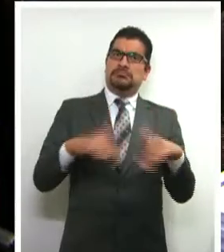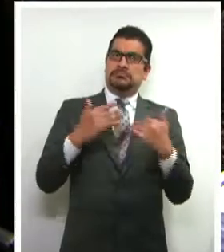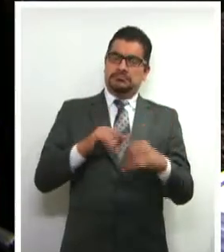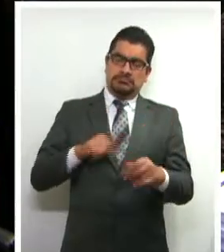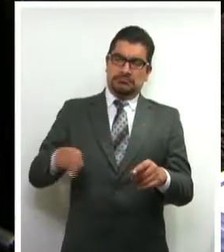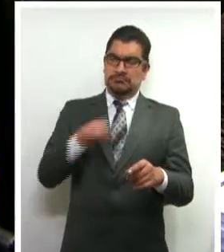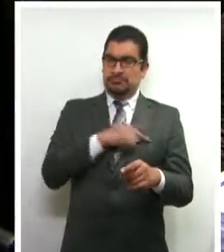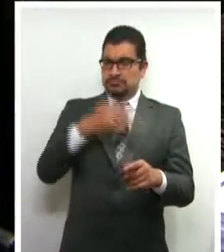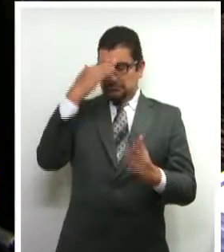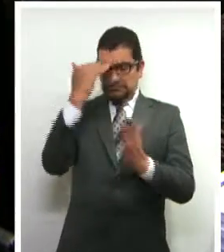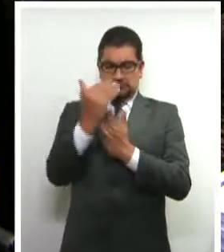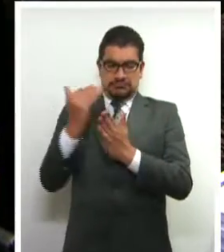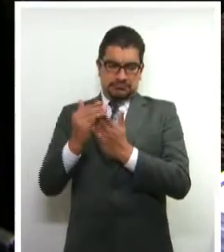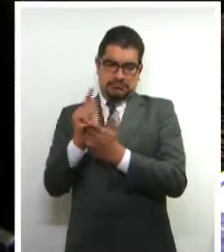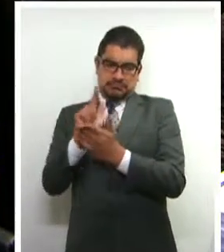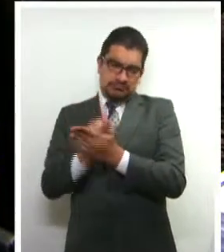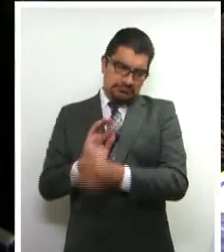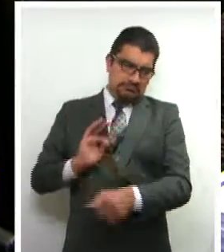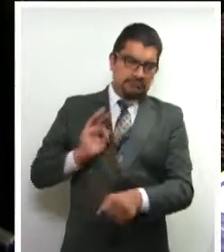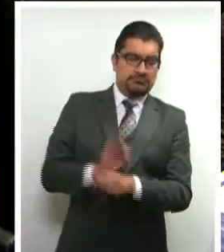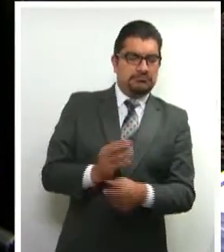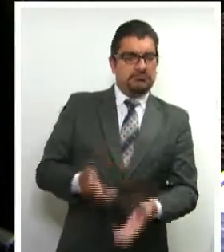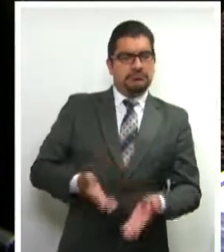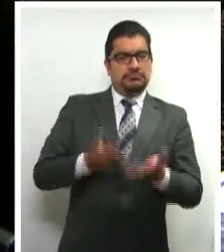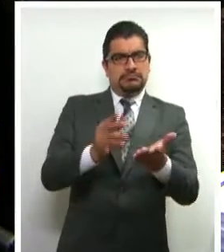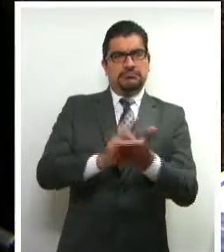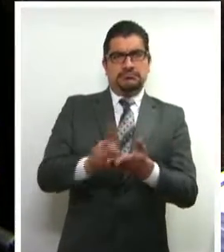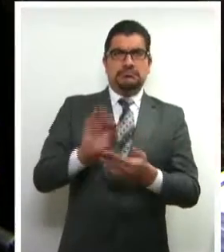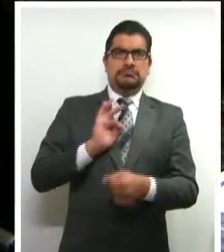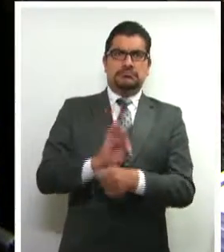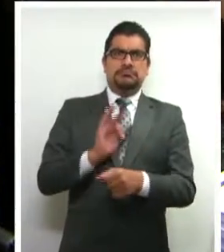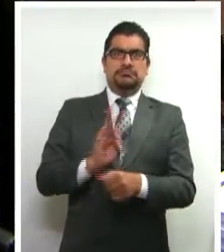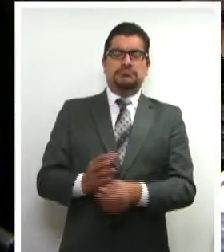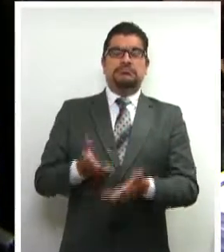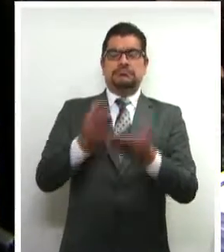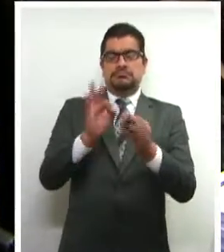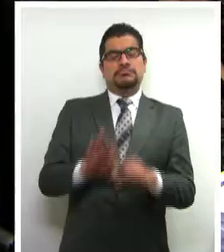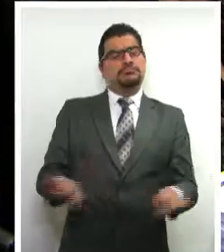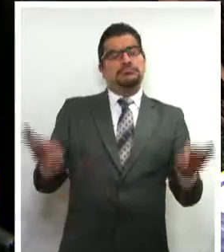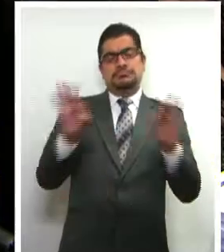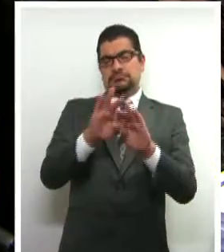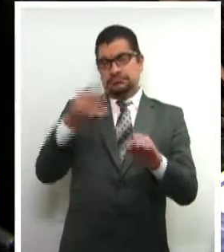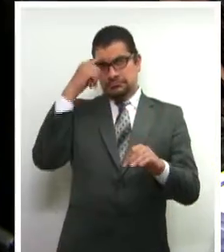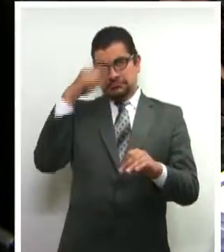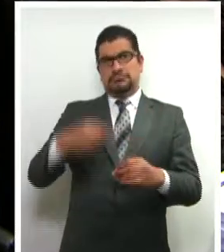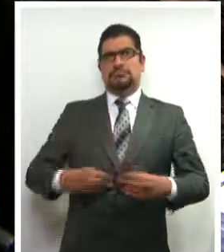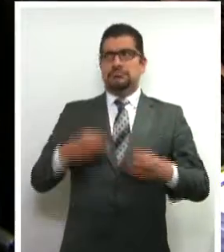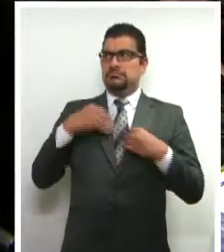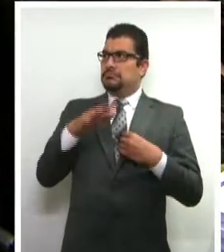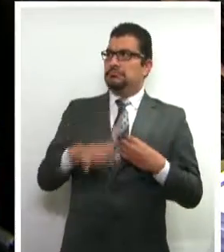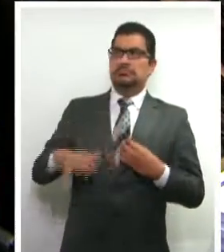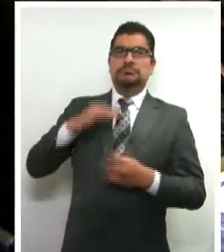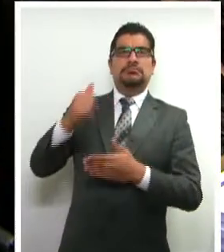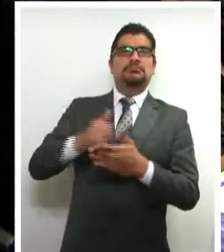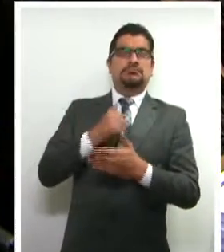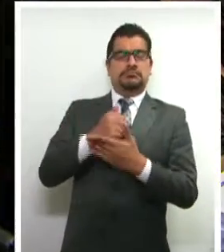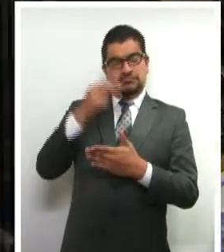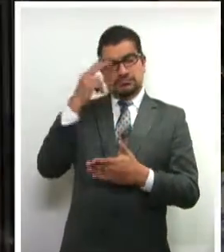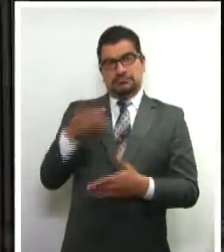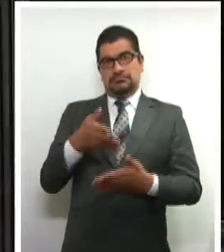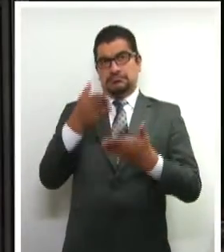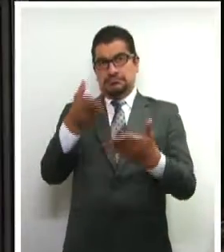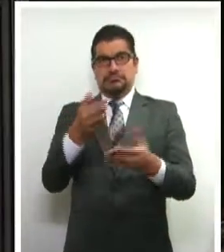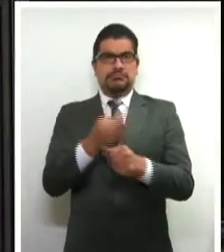reconociéndolas constitucionalmente como titulares de derechos y actores fundamentales en la vida de esta ciudad. Asimismo,